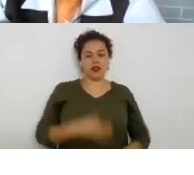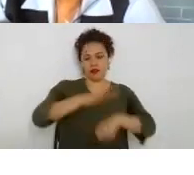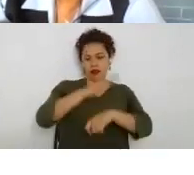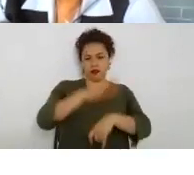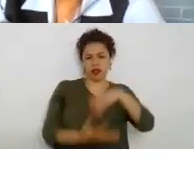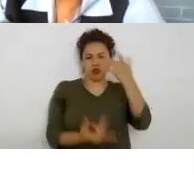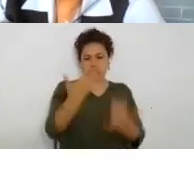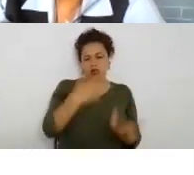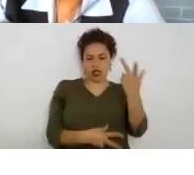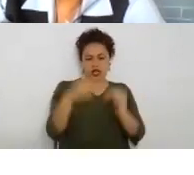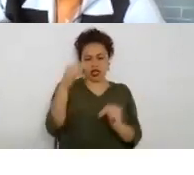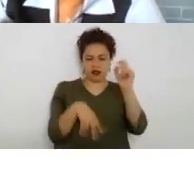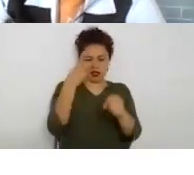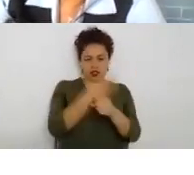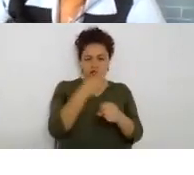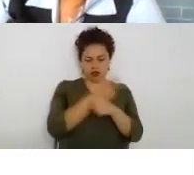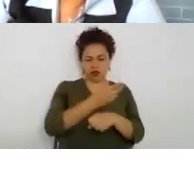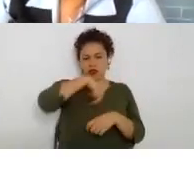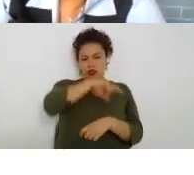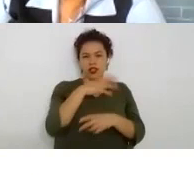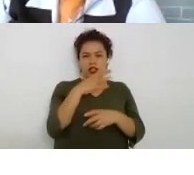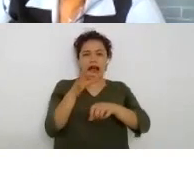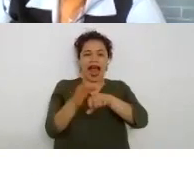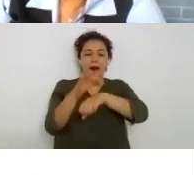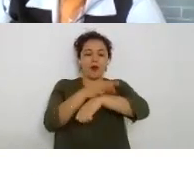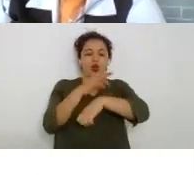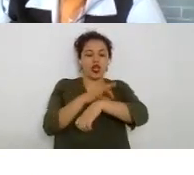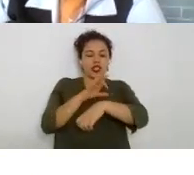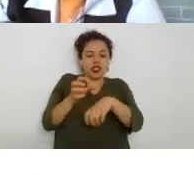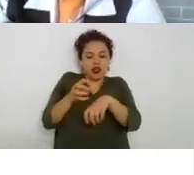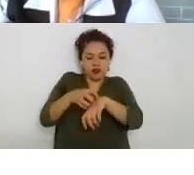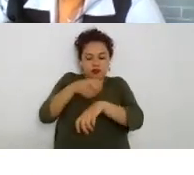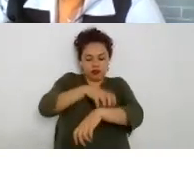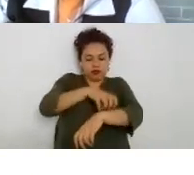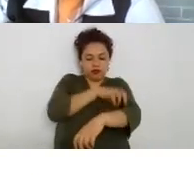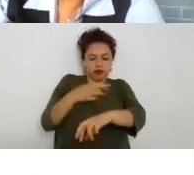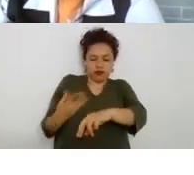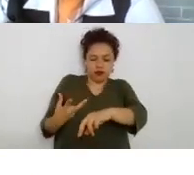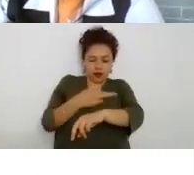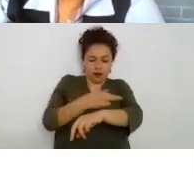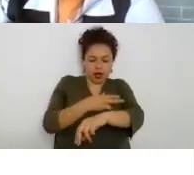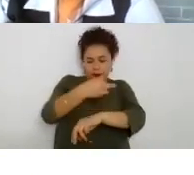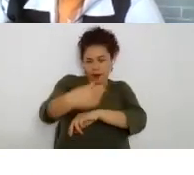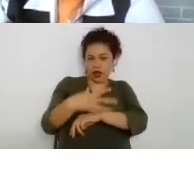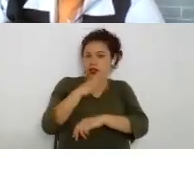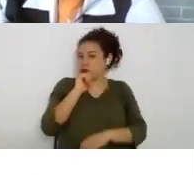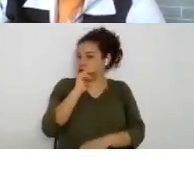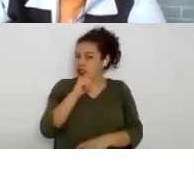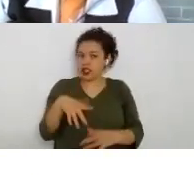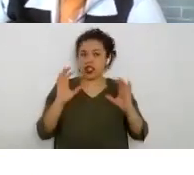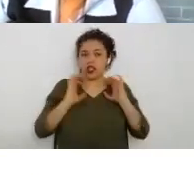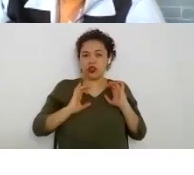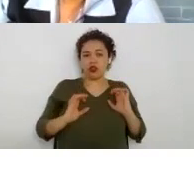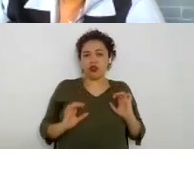grado, no podemos romper las ampollas. Porque esta, les repito, es una forma del cuerpo